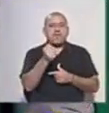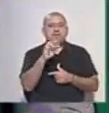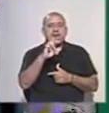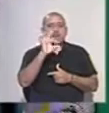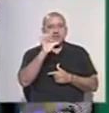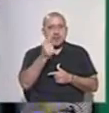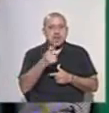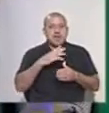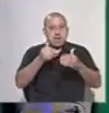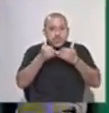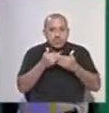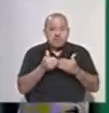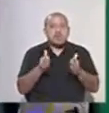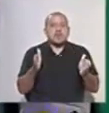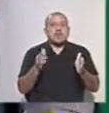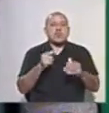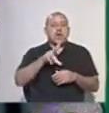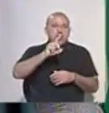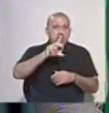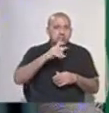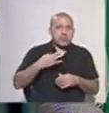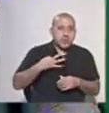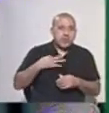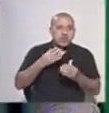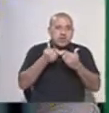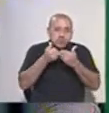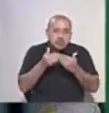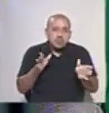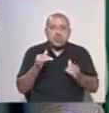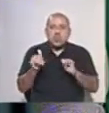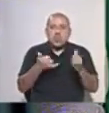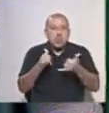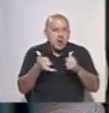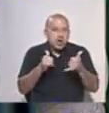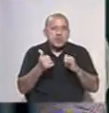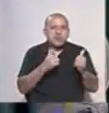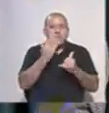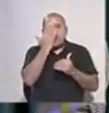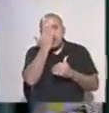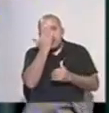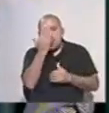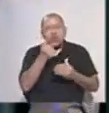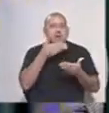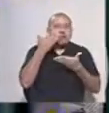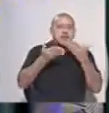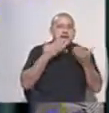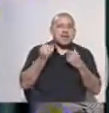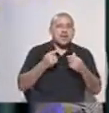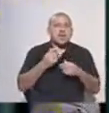empezás jugando, ¿no? Jugando a la murga. Uh-huh. Nuestro primer traje era una